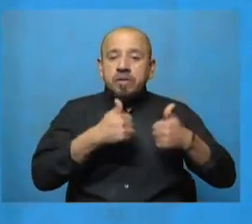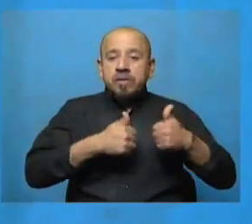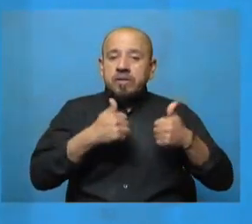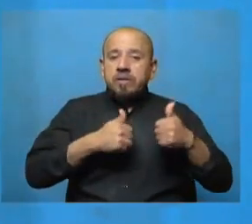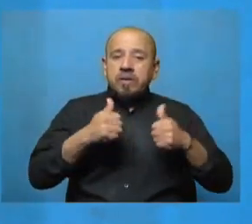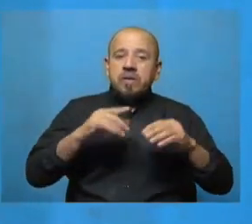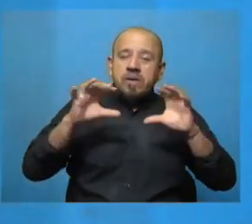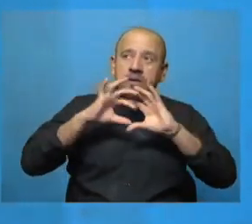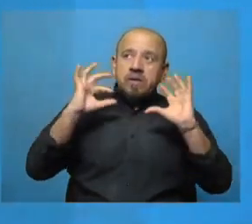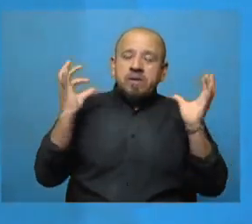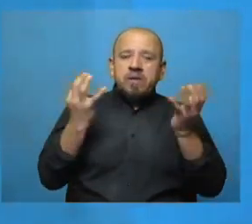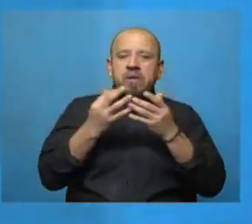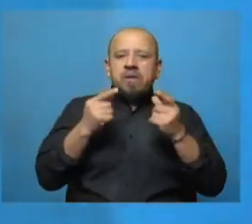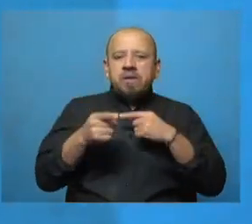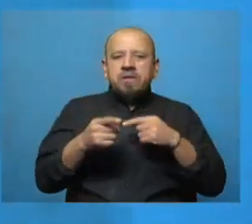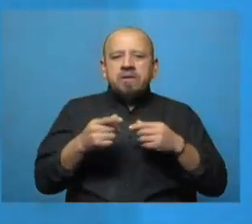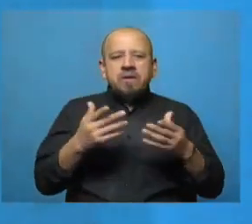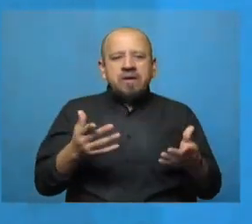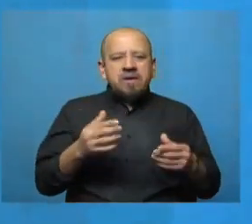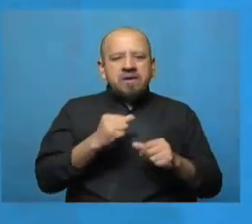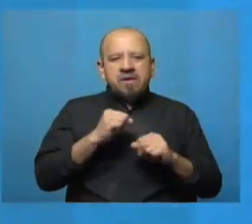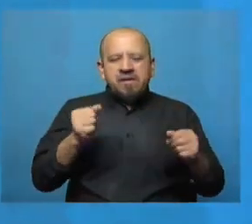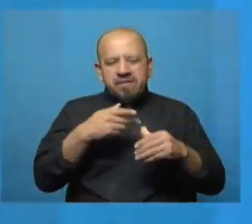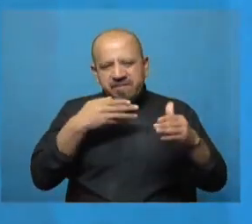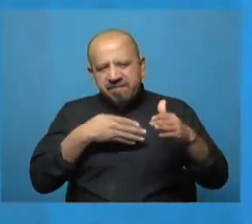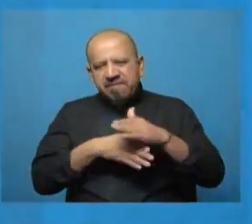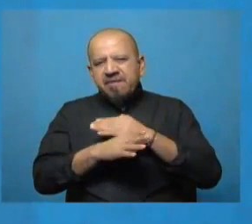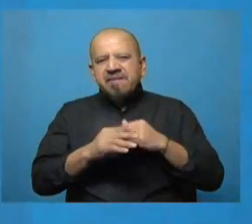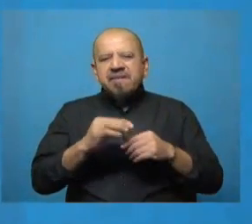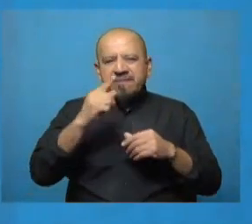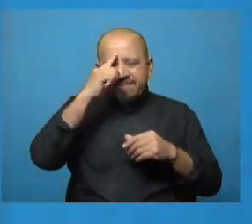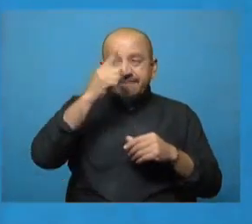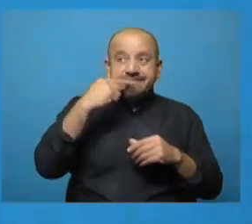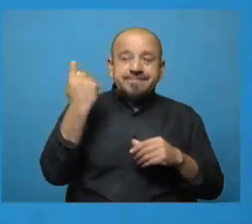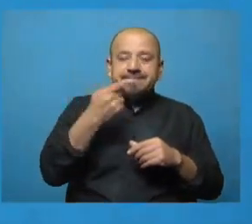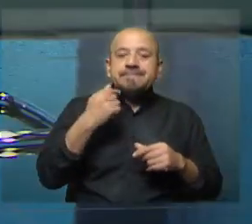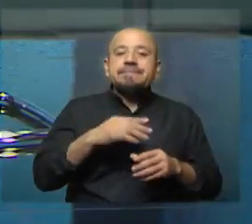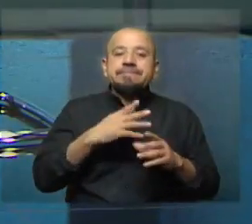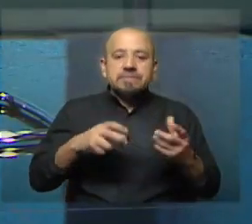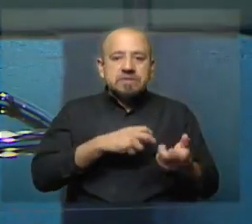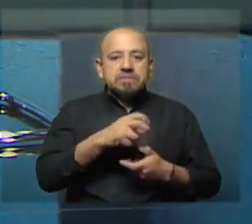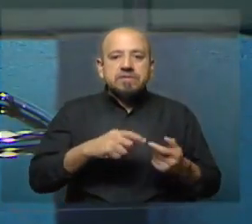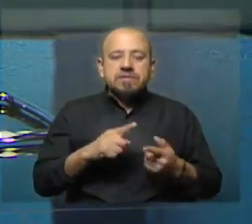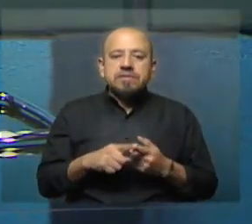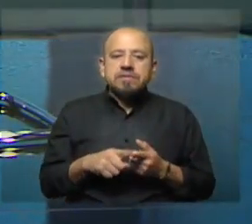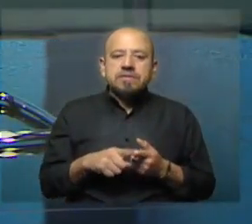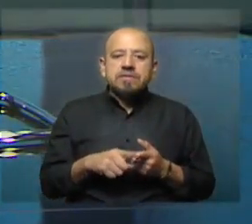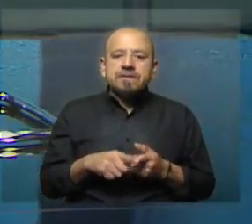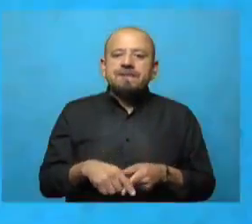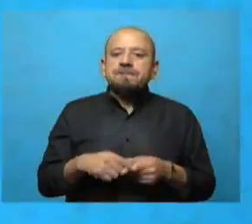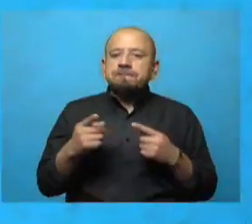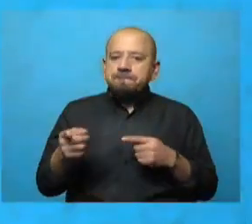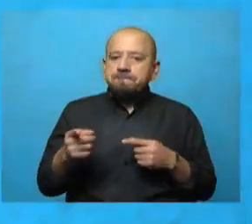Entonces este lograr entrar en el exterior es complicado Porque